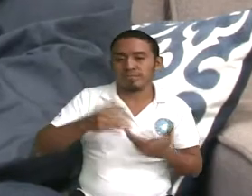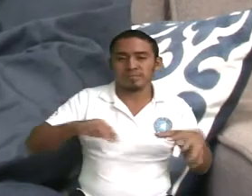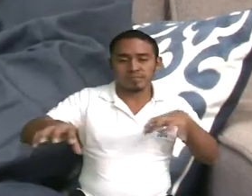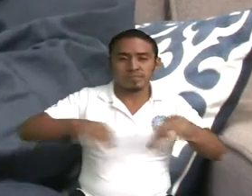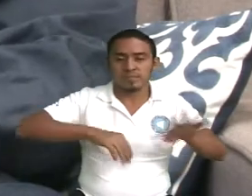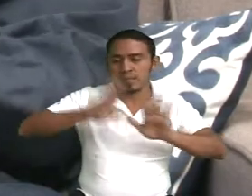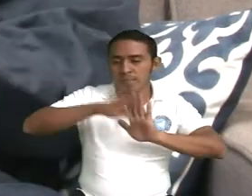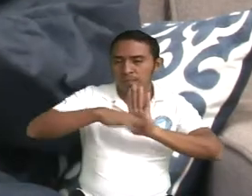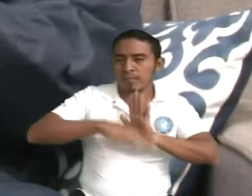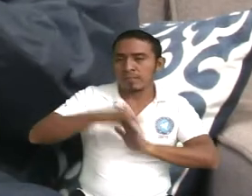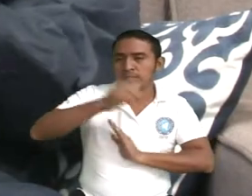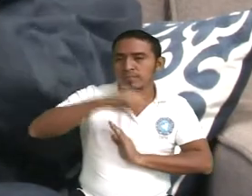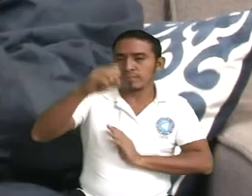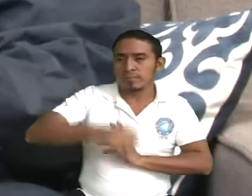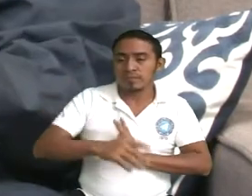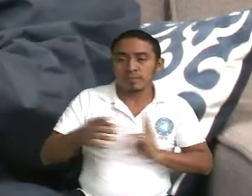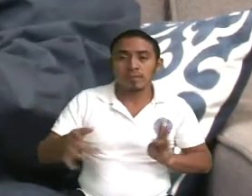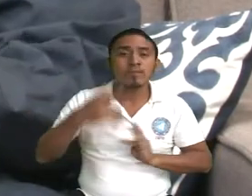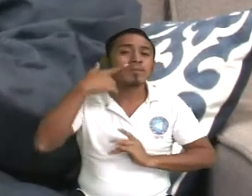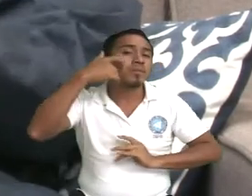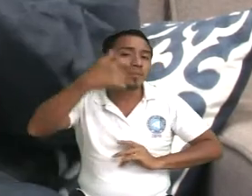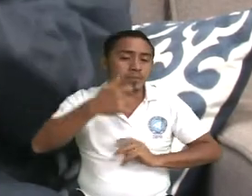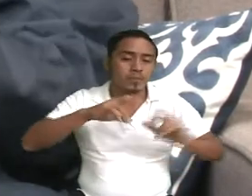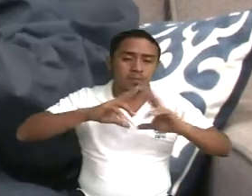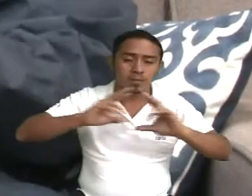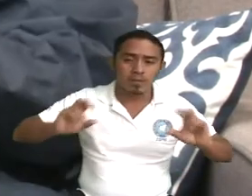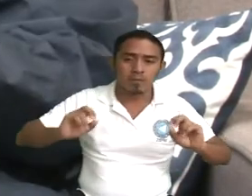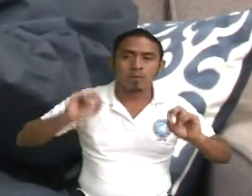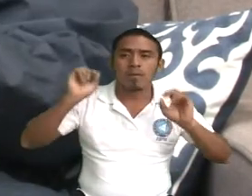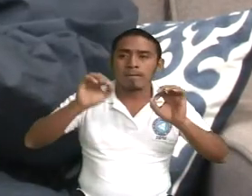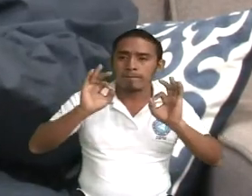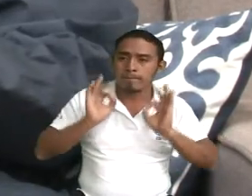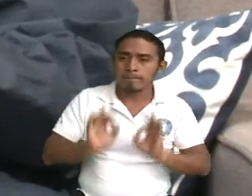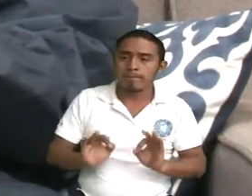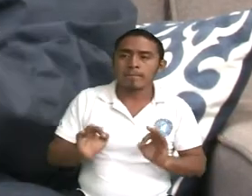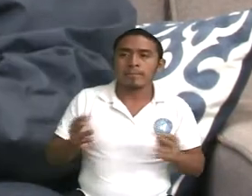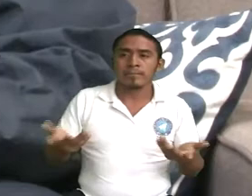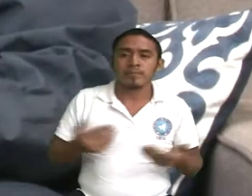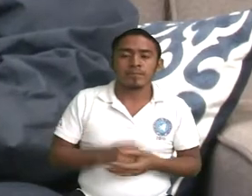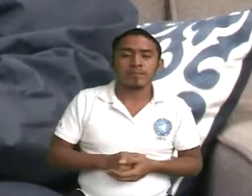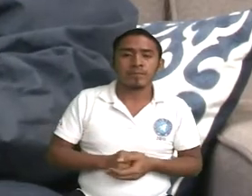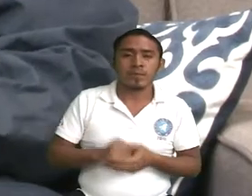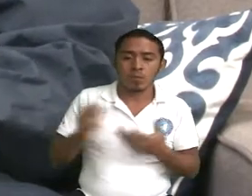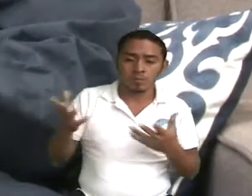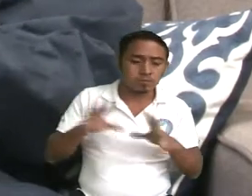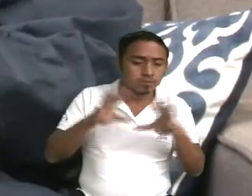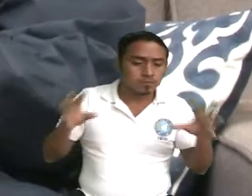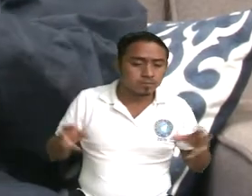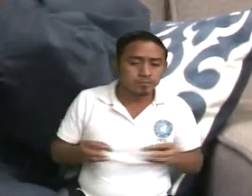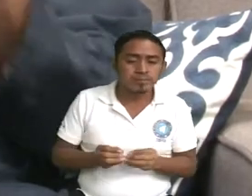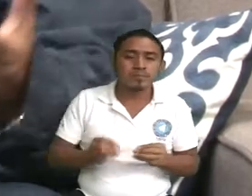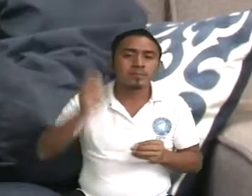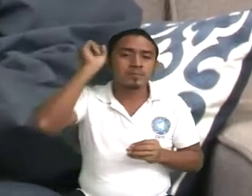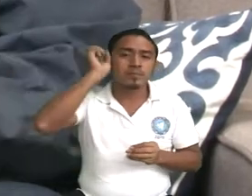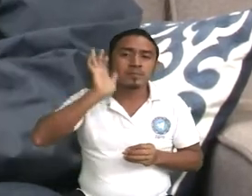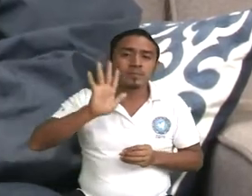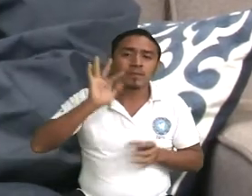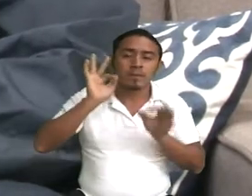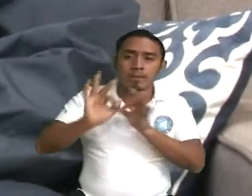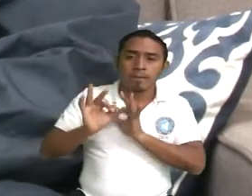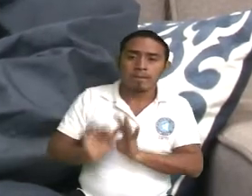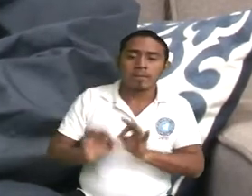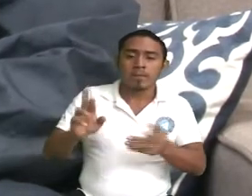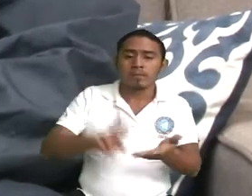hay promociones, ¿verdad?, para que conozcamos Nicaragua y para adquirir esos paquetes turísticos, ¿verdad?, para darle ese